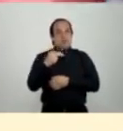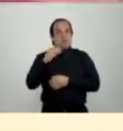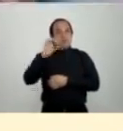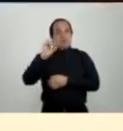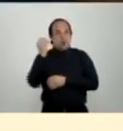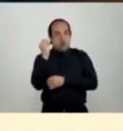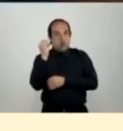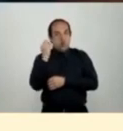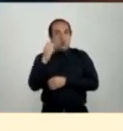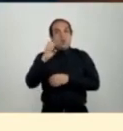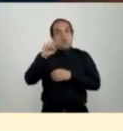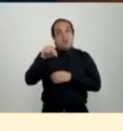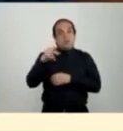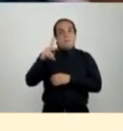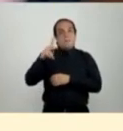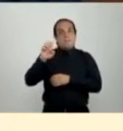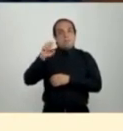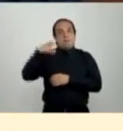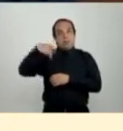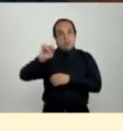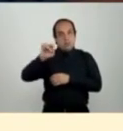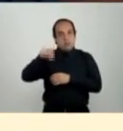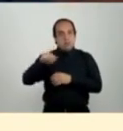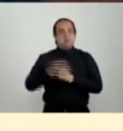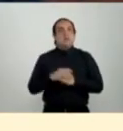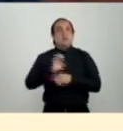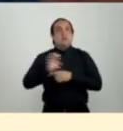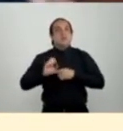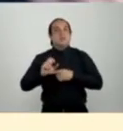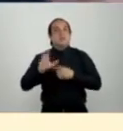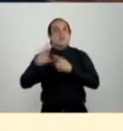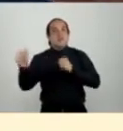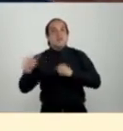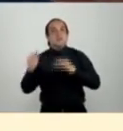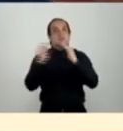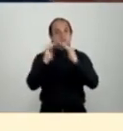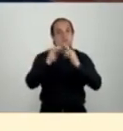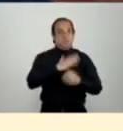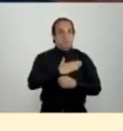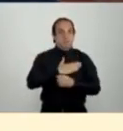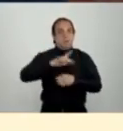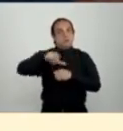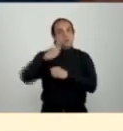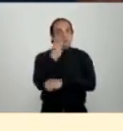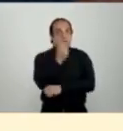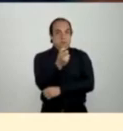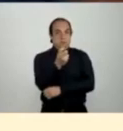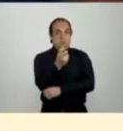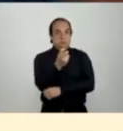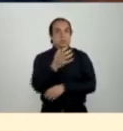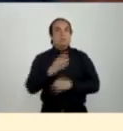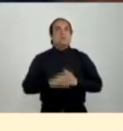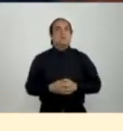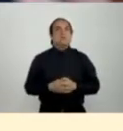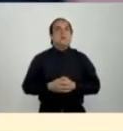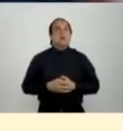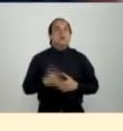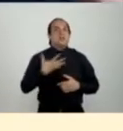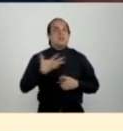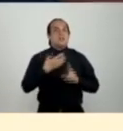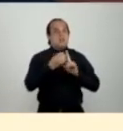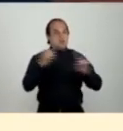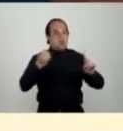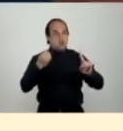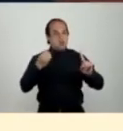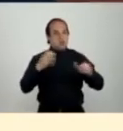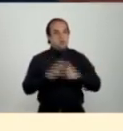Entonces, cuando volví a mi casa después de esto, tenía la armazón de novela que